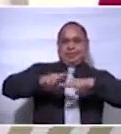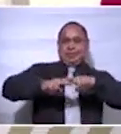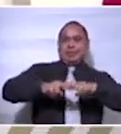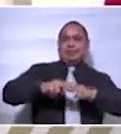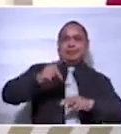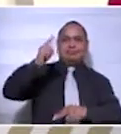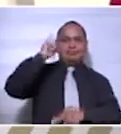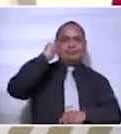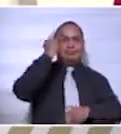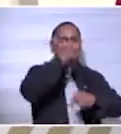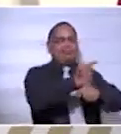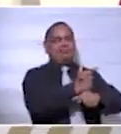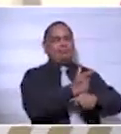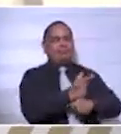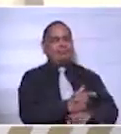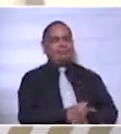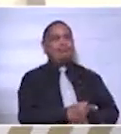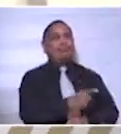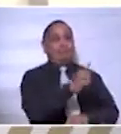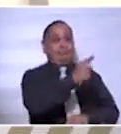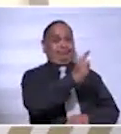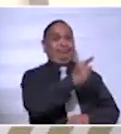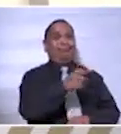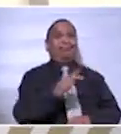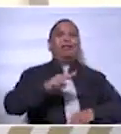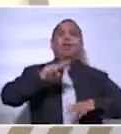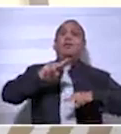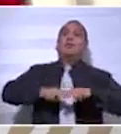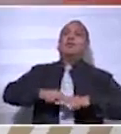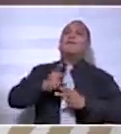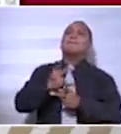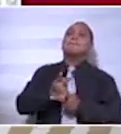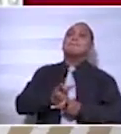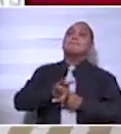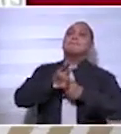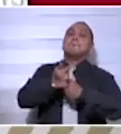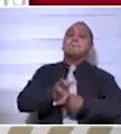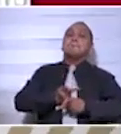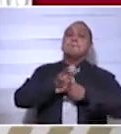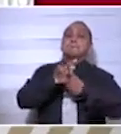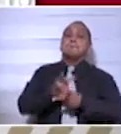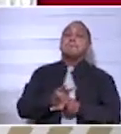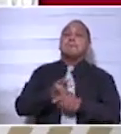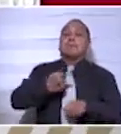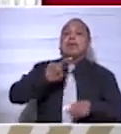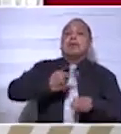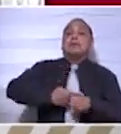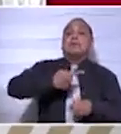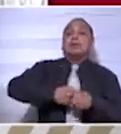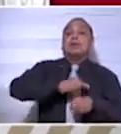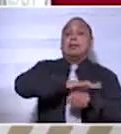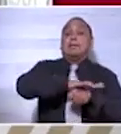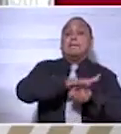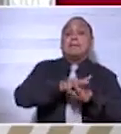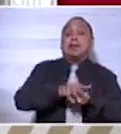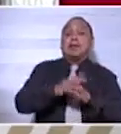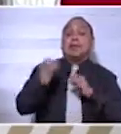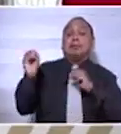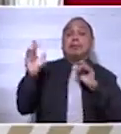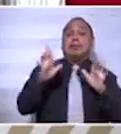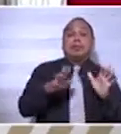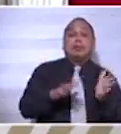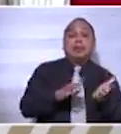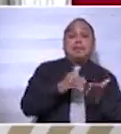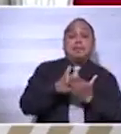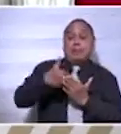a simple vista. Sí, mira, sí. Sentadito, paciente, con la pandemia y todo, allí iba por su sobrecito